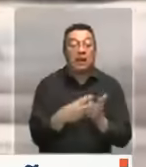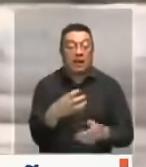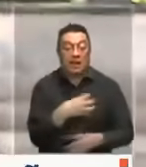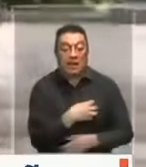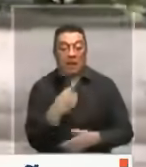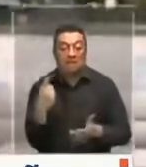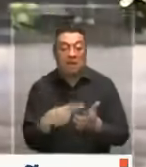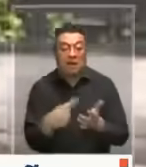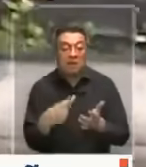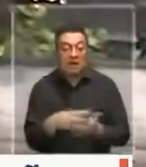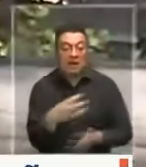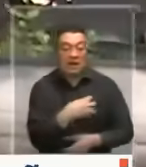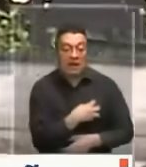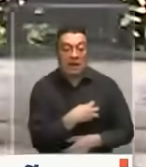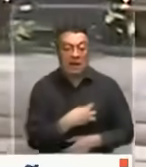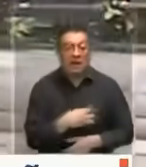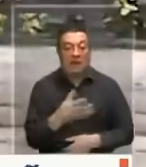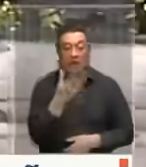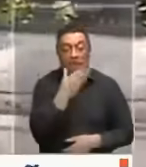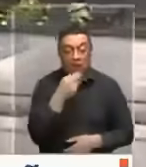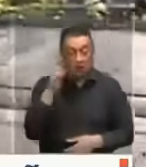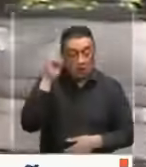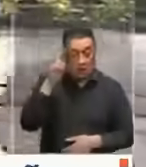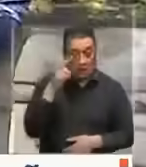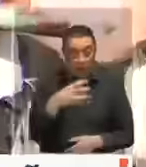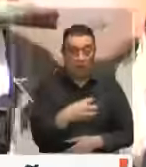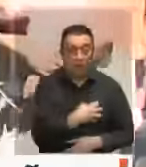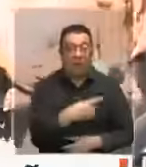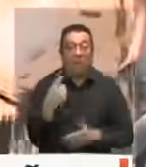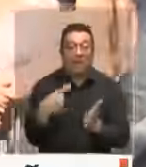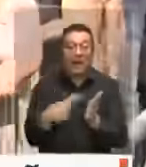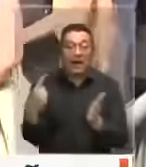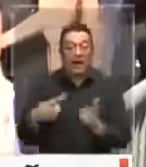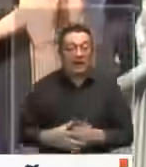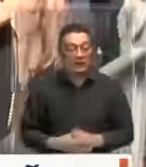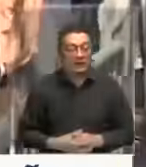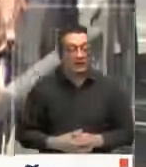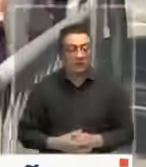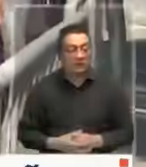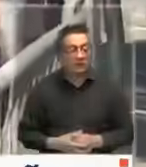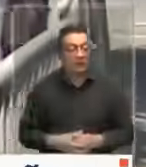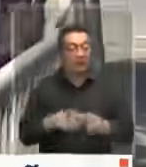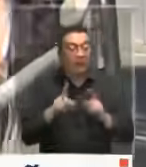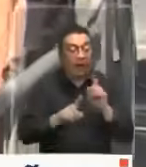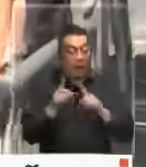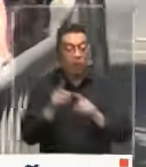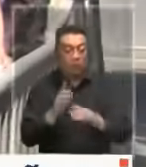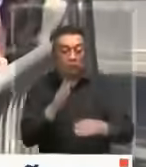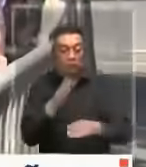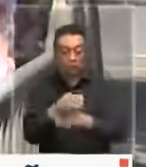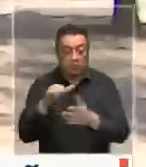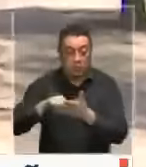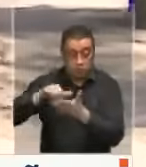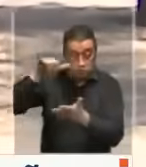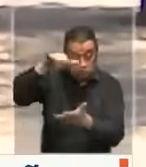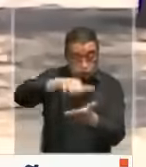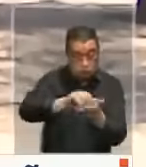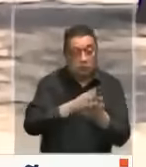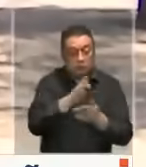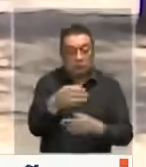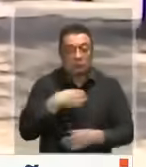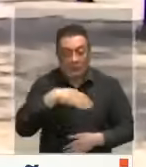chapita a mil, un lindo recuerdo a mil. Algunos incluso llegaron directo del aeropuerto a la fila. De